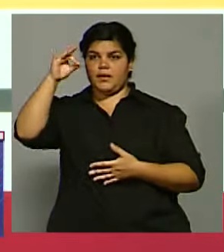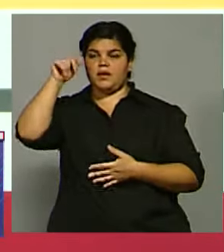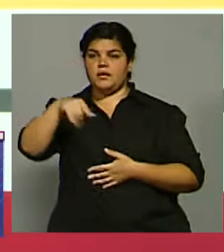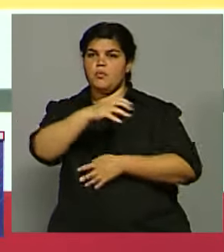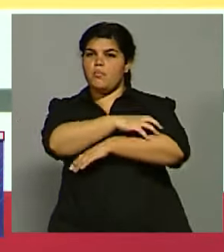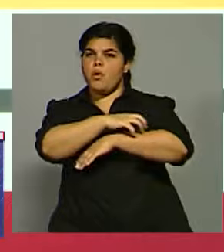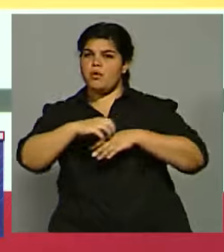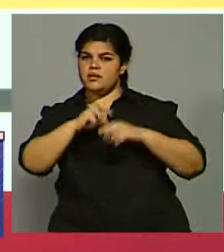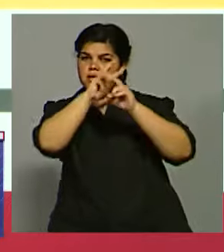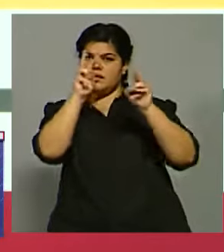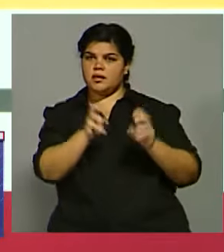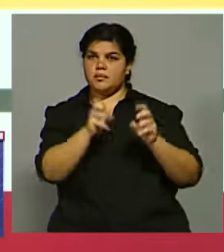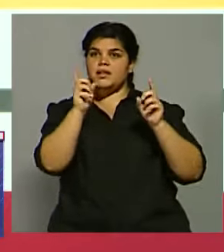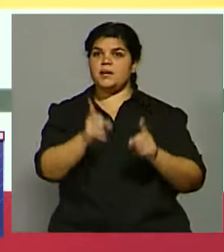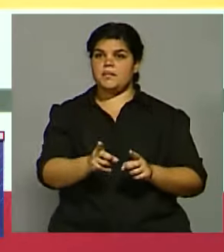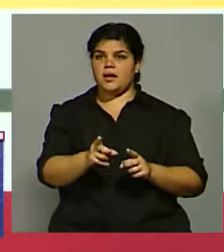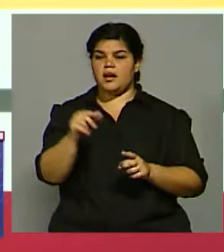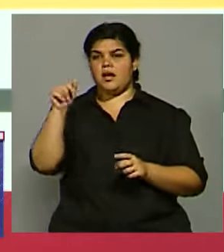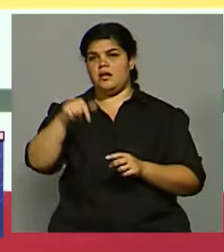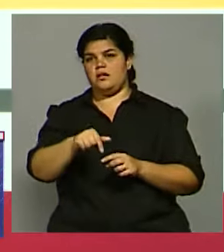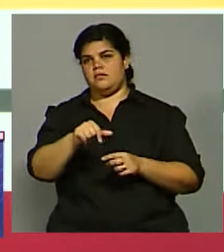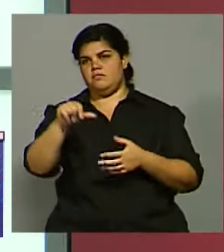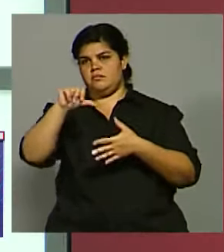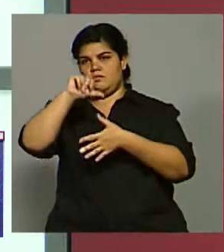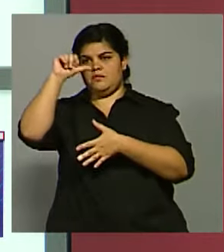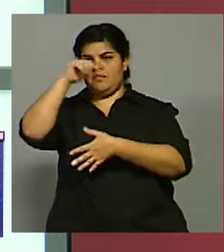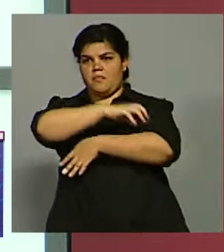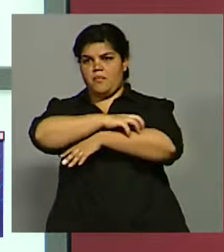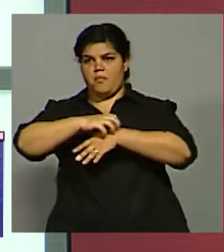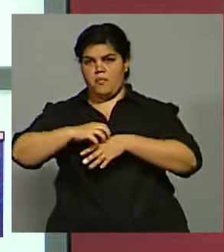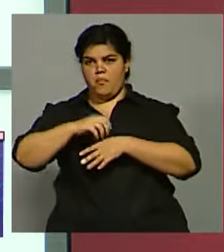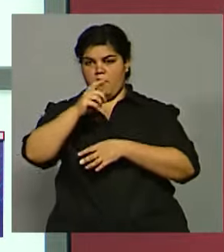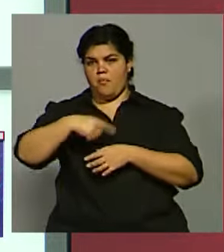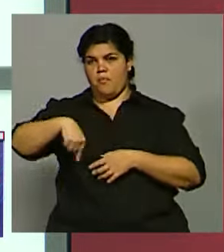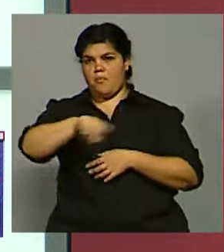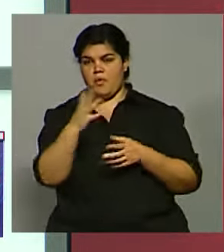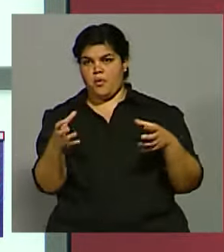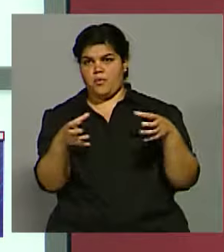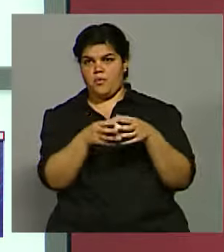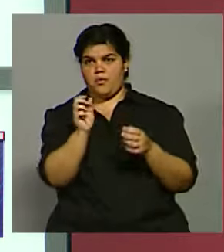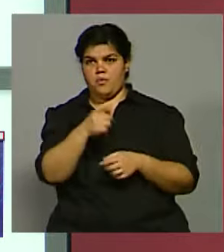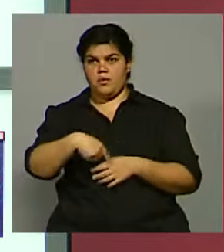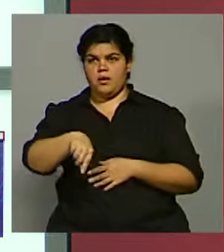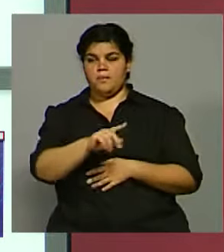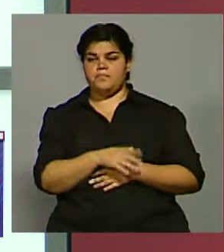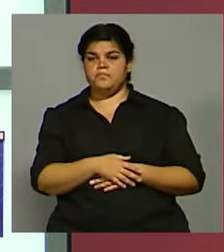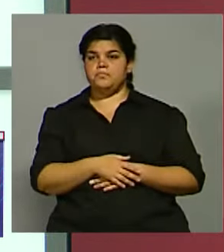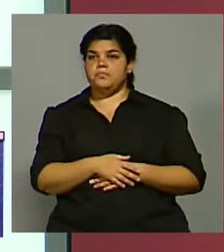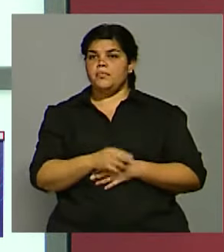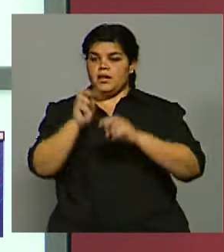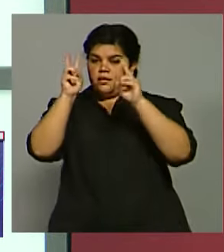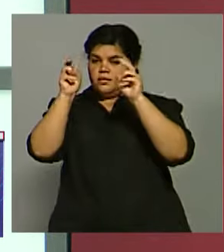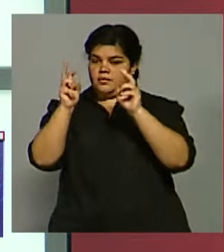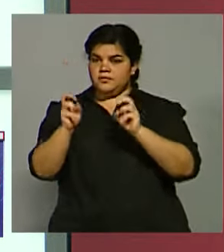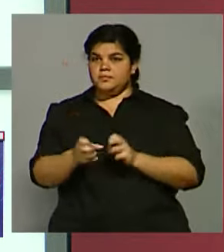sobre todo en respuesta al tercer mundo, lógicamente. A ver, si uno tiene que analizar estos 5 años de